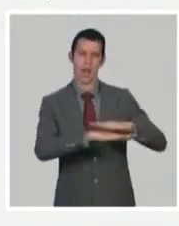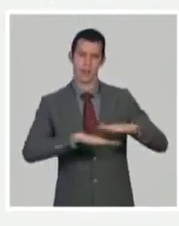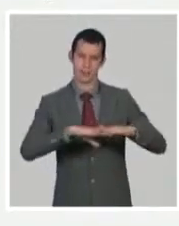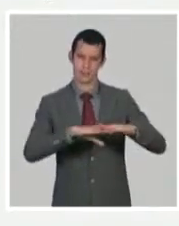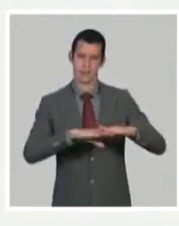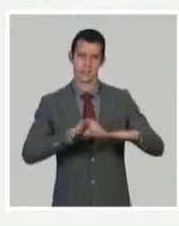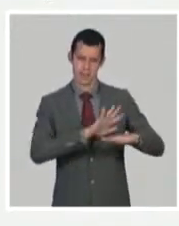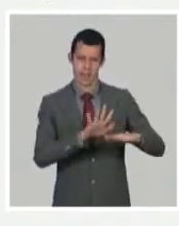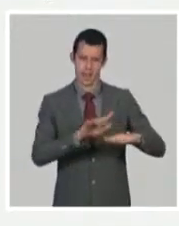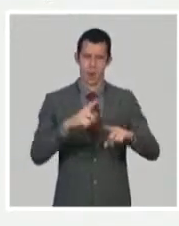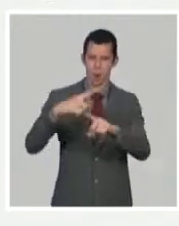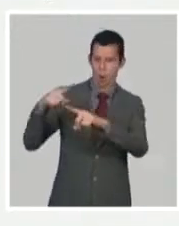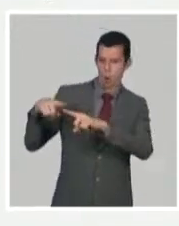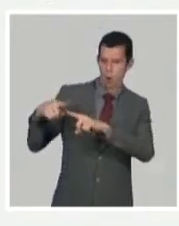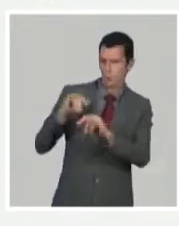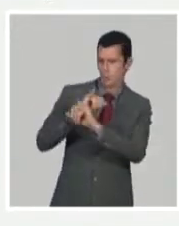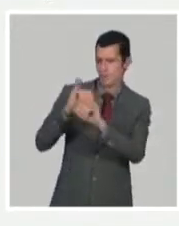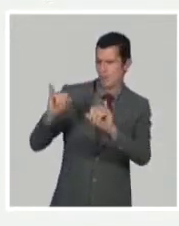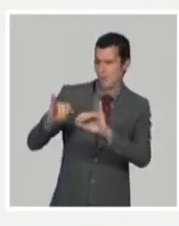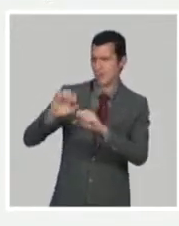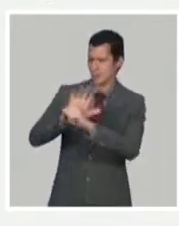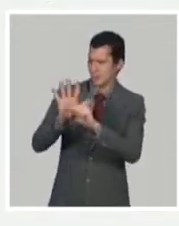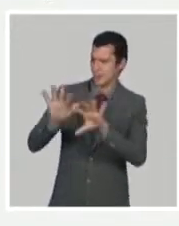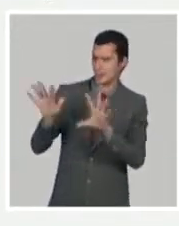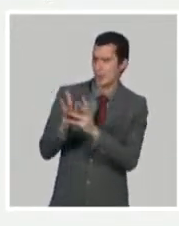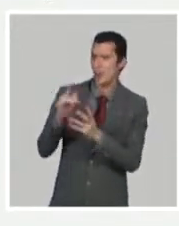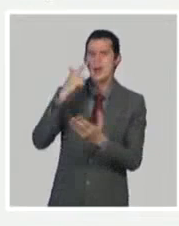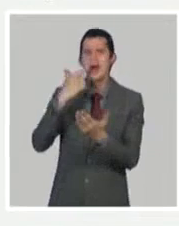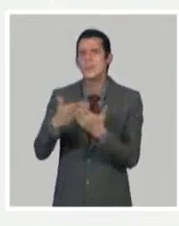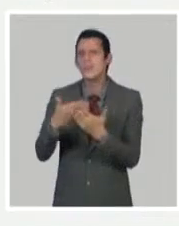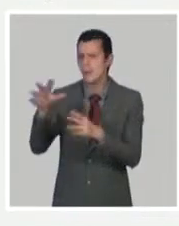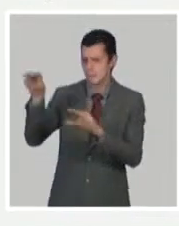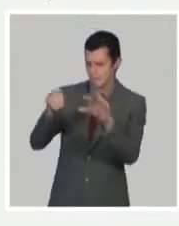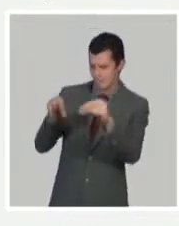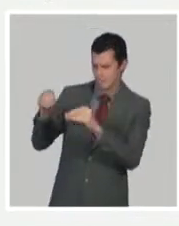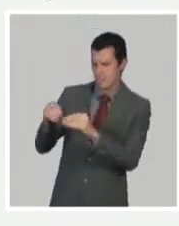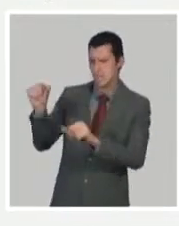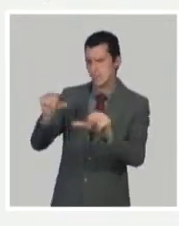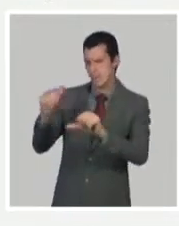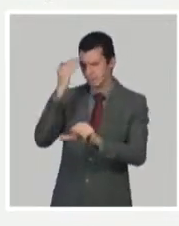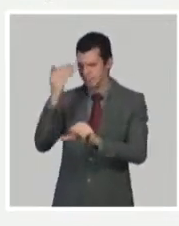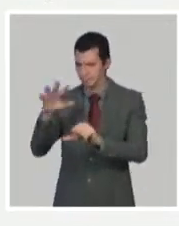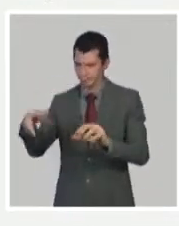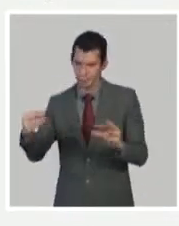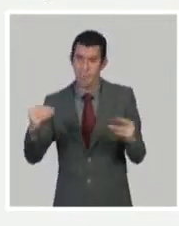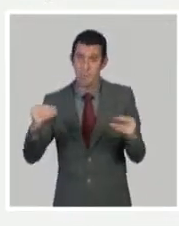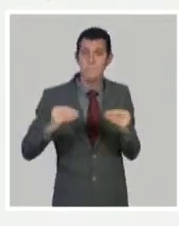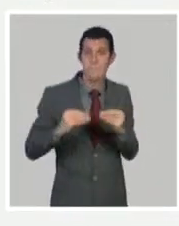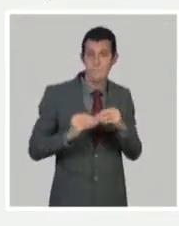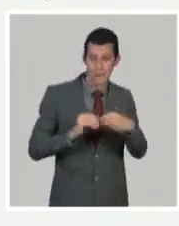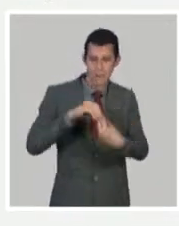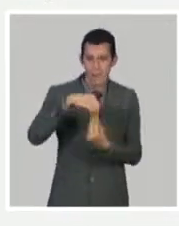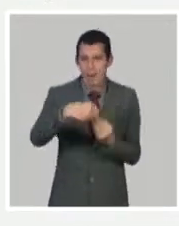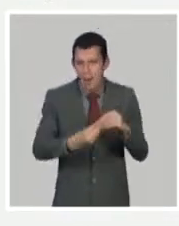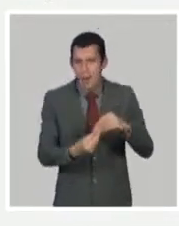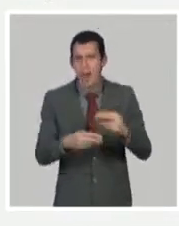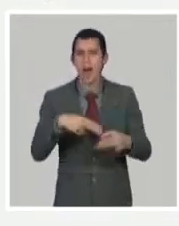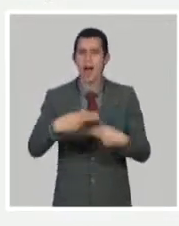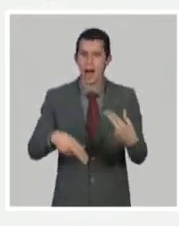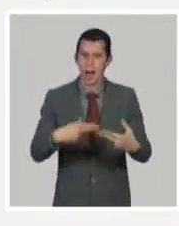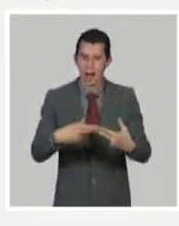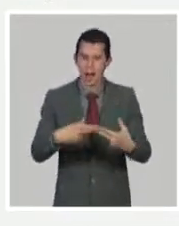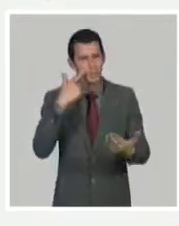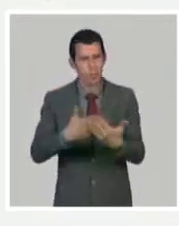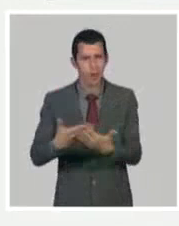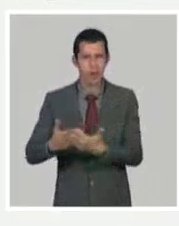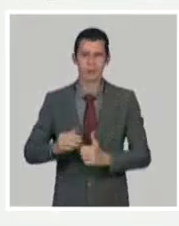excelencia, está aprobado de su uso en humanos hace muchos años. Él, en combinación con un antígeno específico, induce una inmunidad